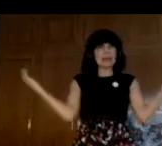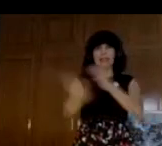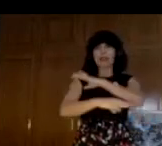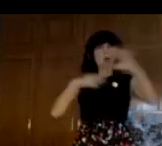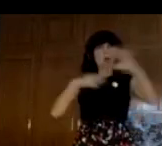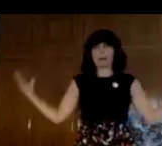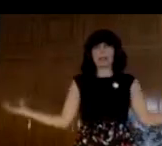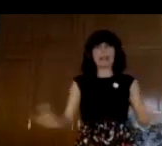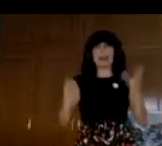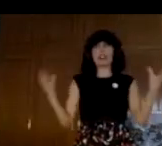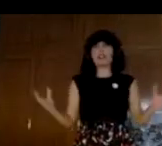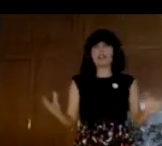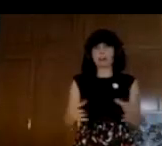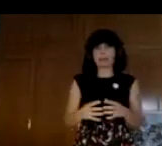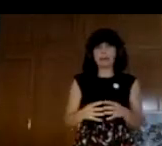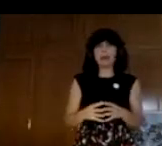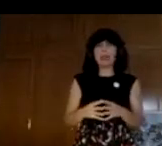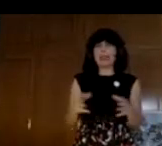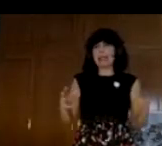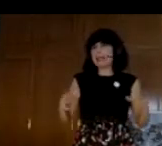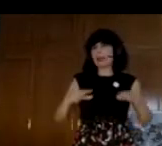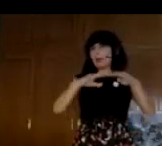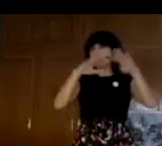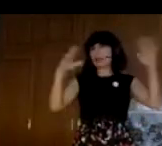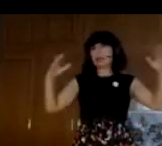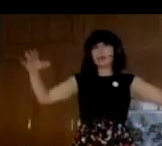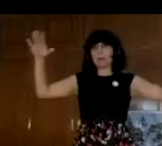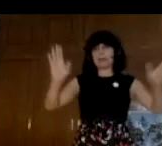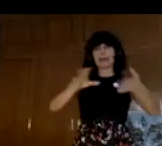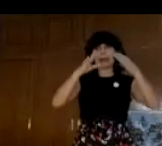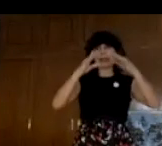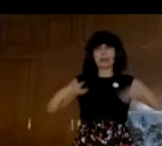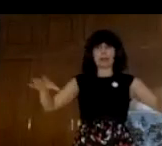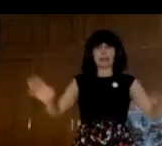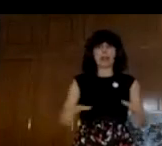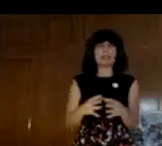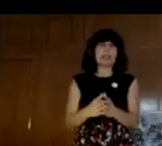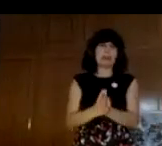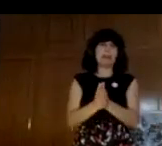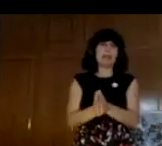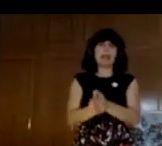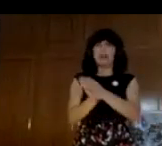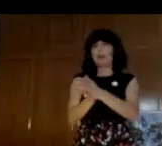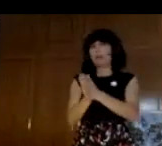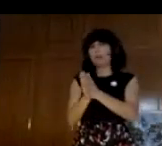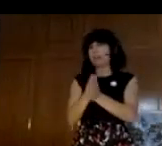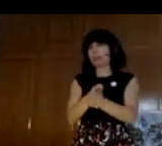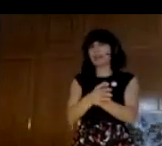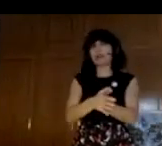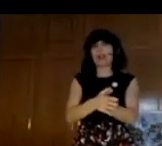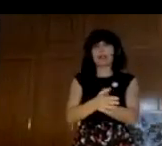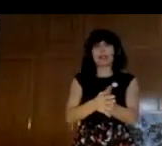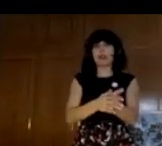y está habiendo una especie de caos informativo que en algún momento pues tendrá que ir parándose. Es decir, para mí, como persona